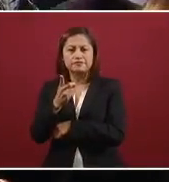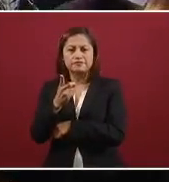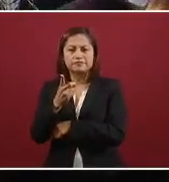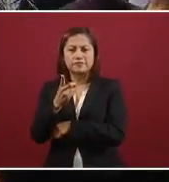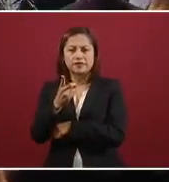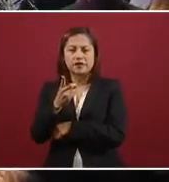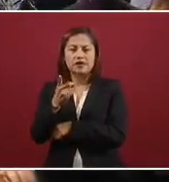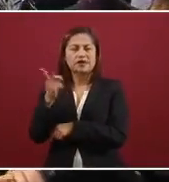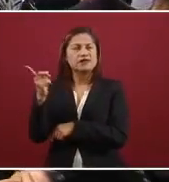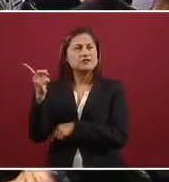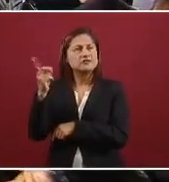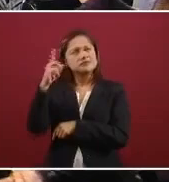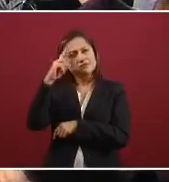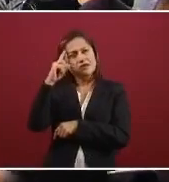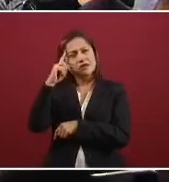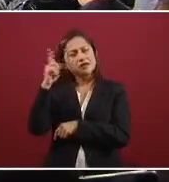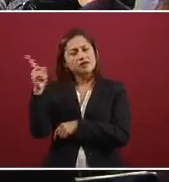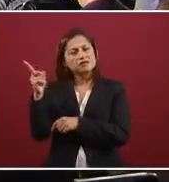no puede